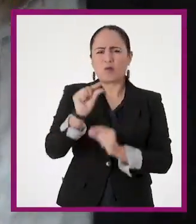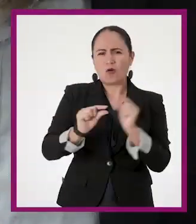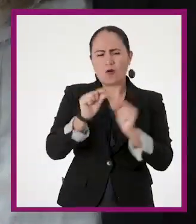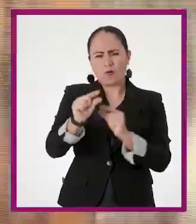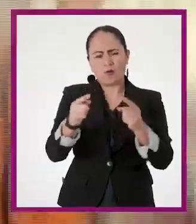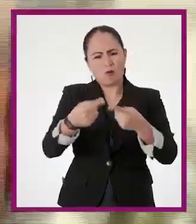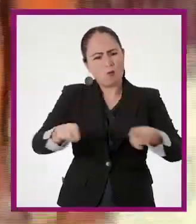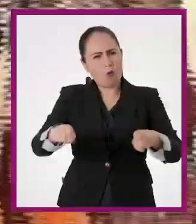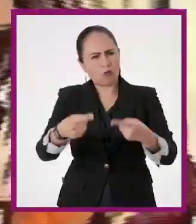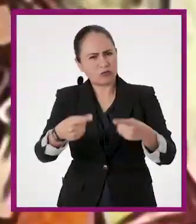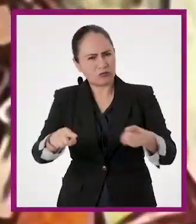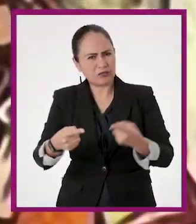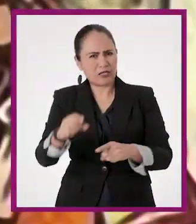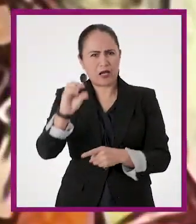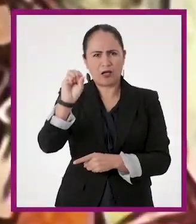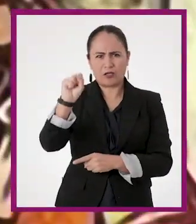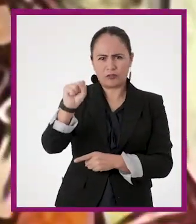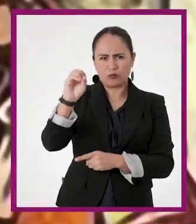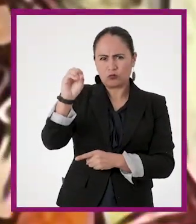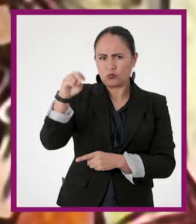sonecitos de la tierra.